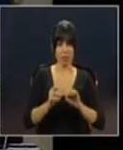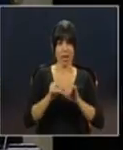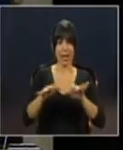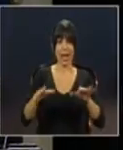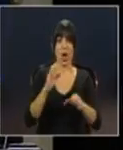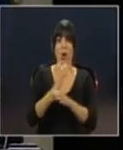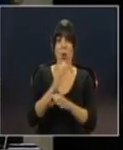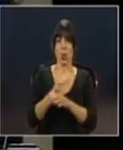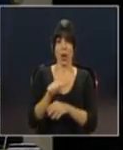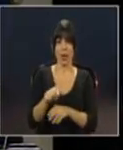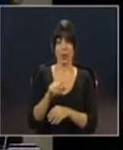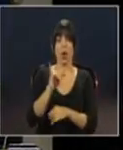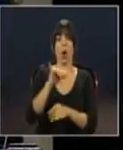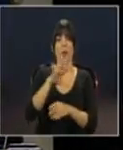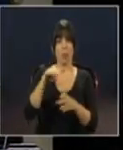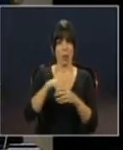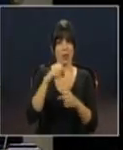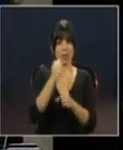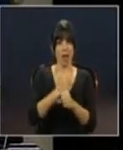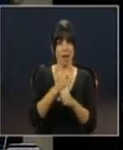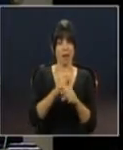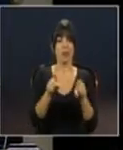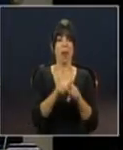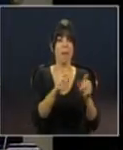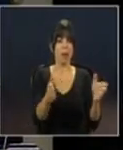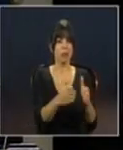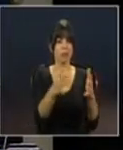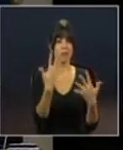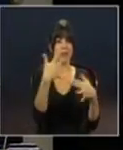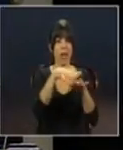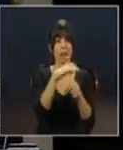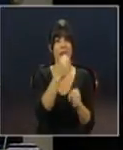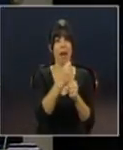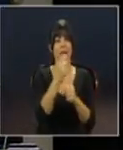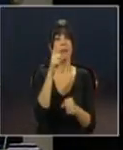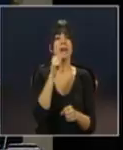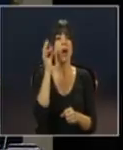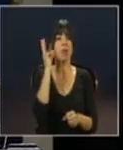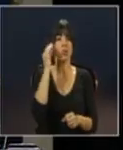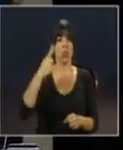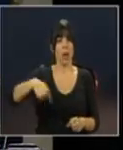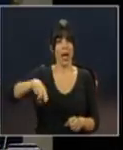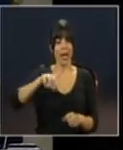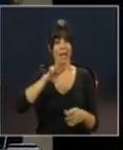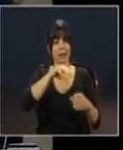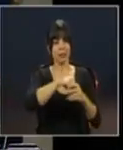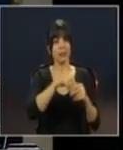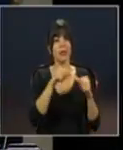cuidado como trabajo y promovido la inserción laboral de las mujeres con guías para el